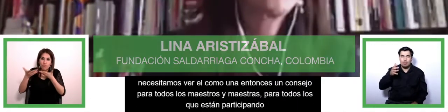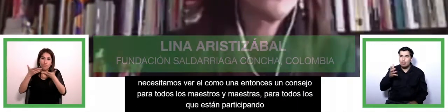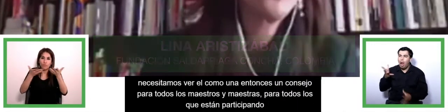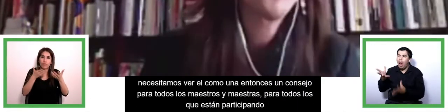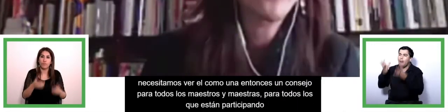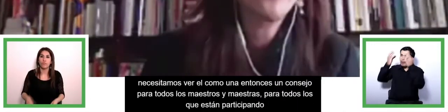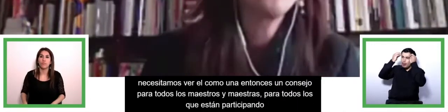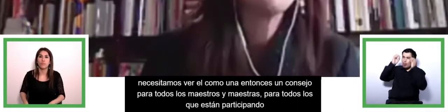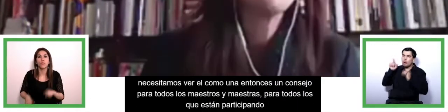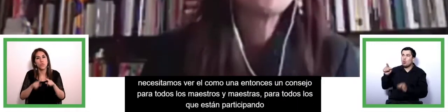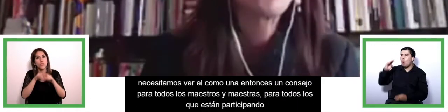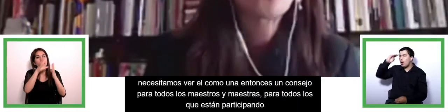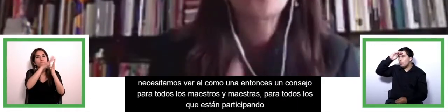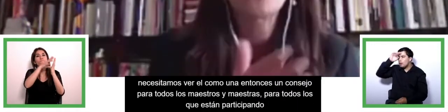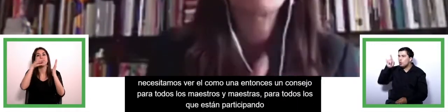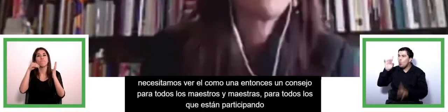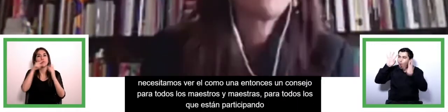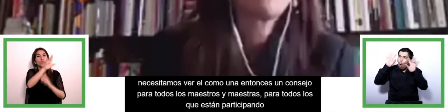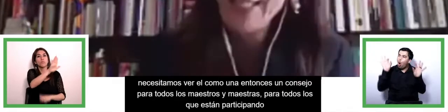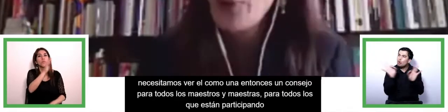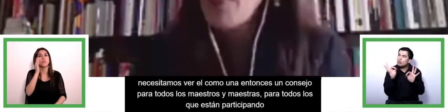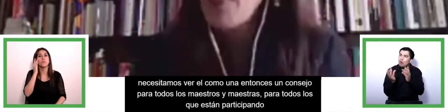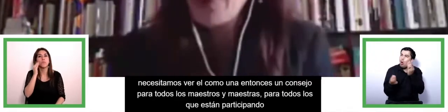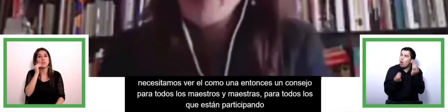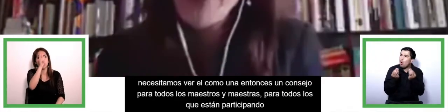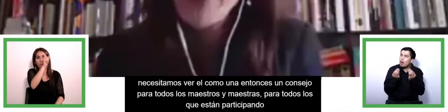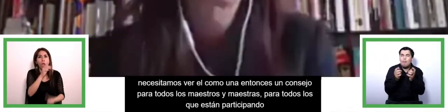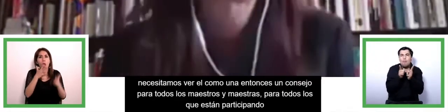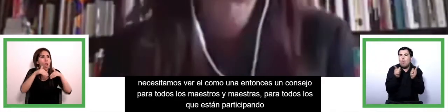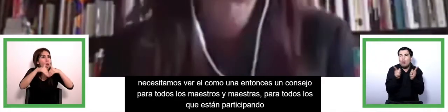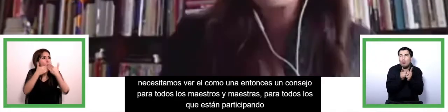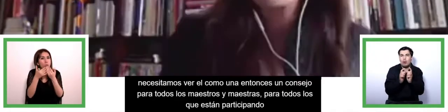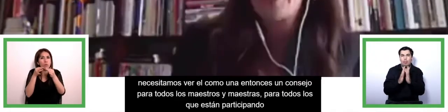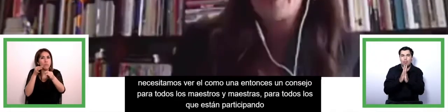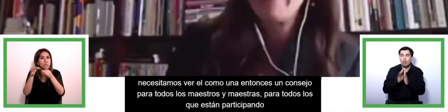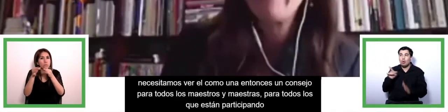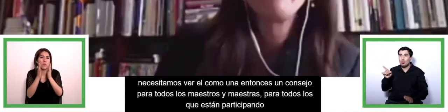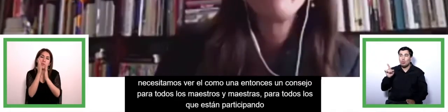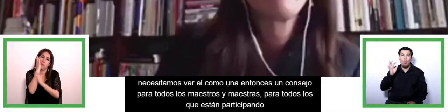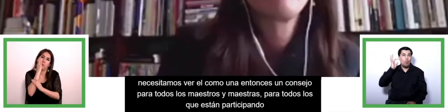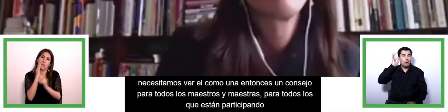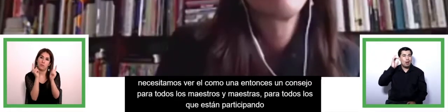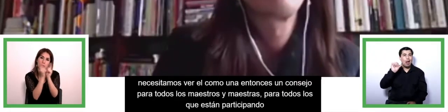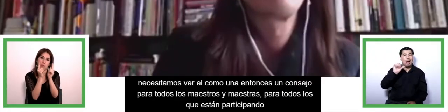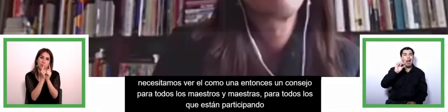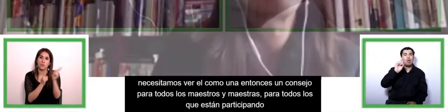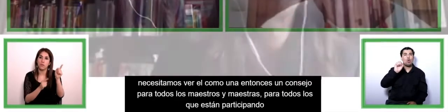¿Qué consejo dan? Muy corto, para empezar uno por uno. Empecemos por Adoración primero.